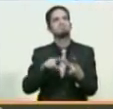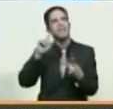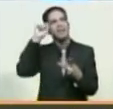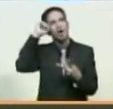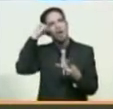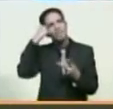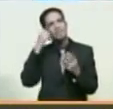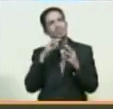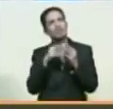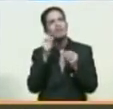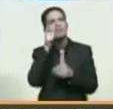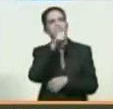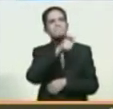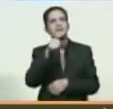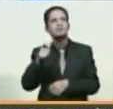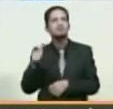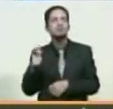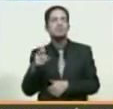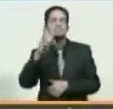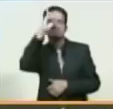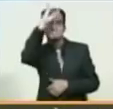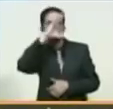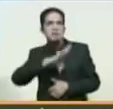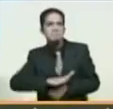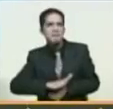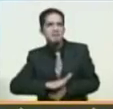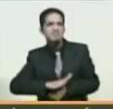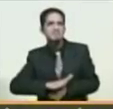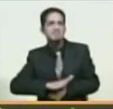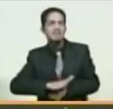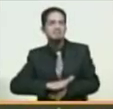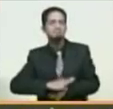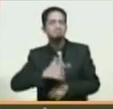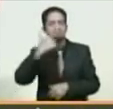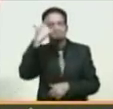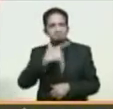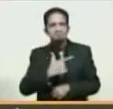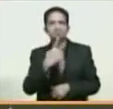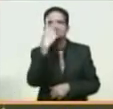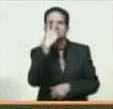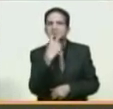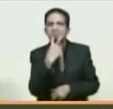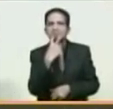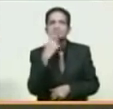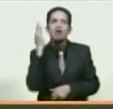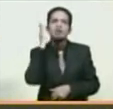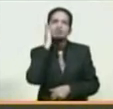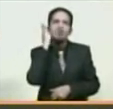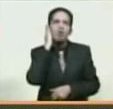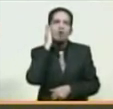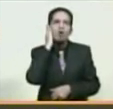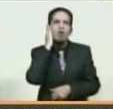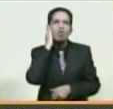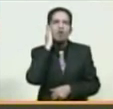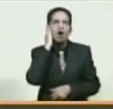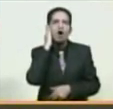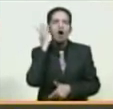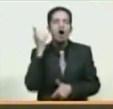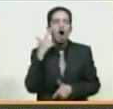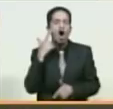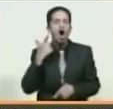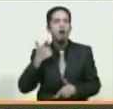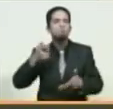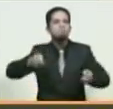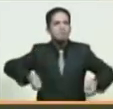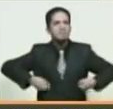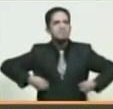personas que con alguna discapacidad física, visual, auditiva, motora,